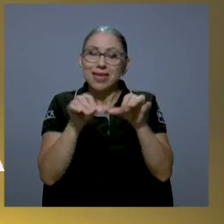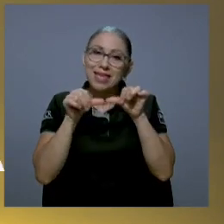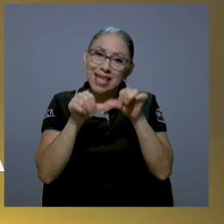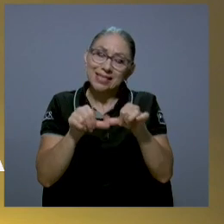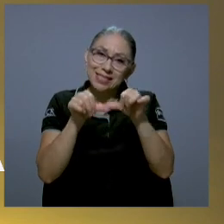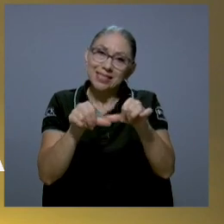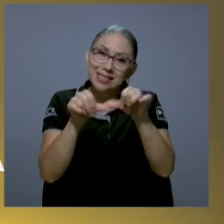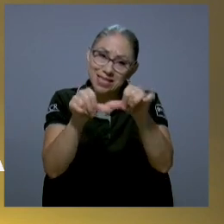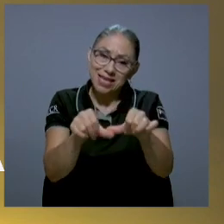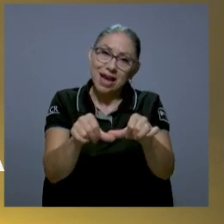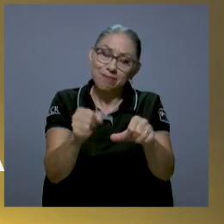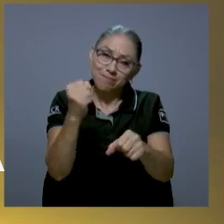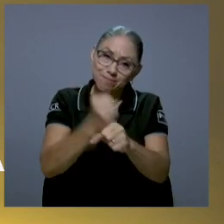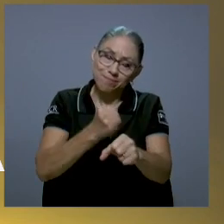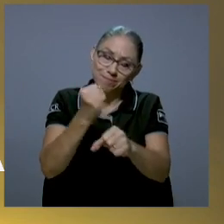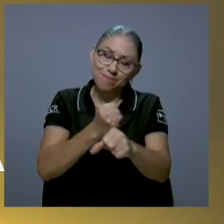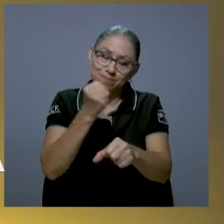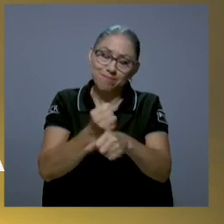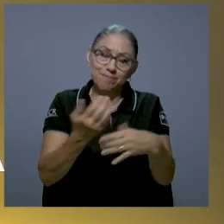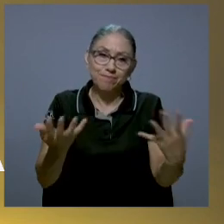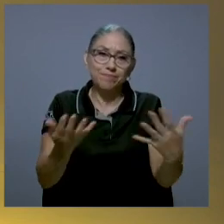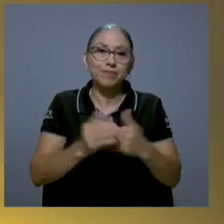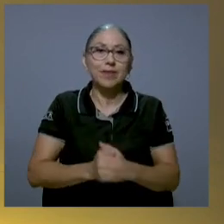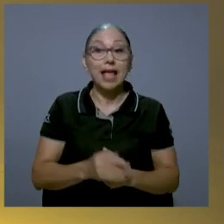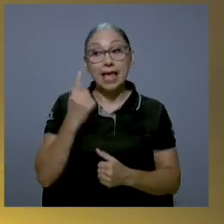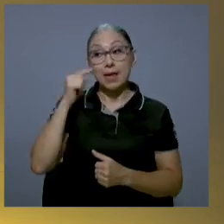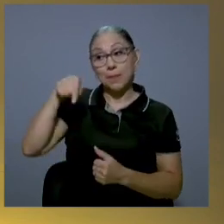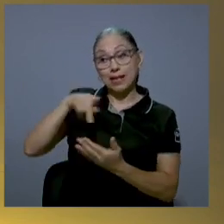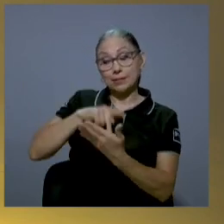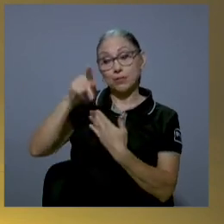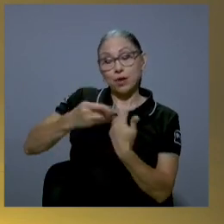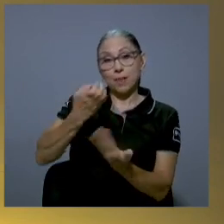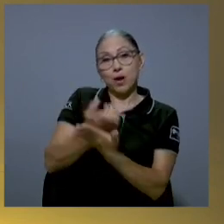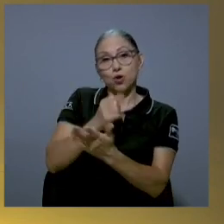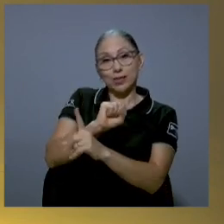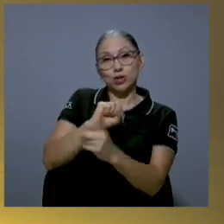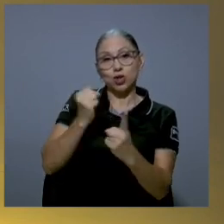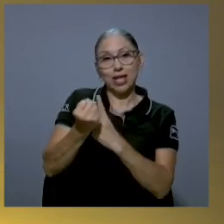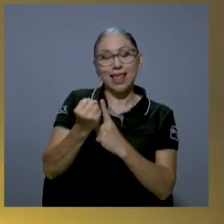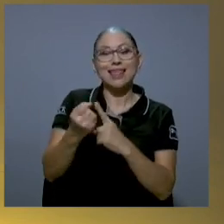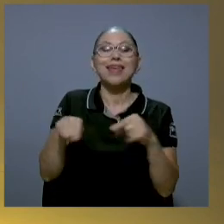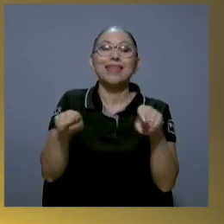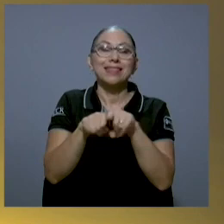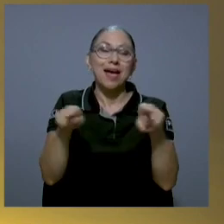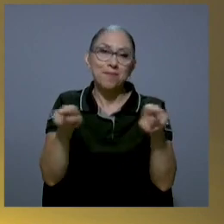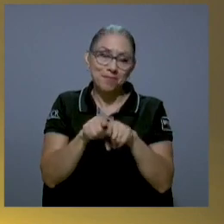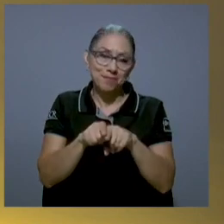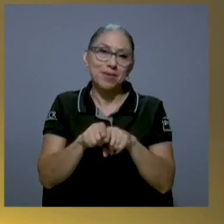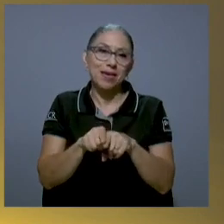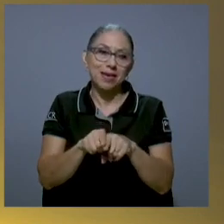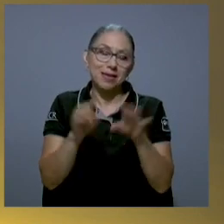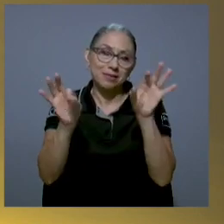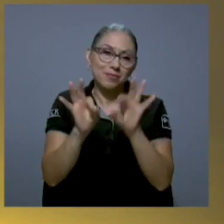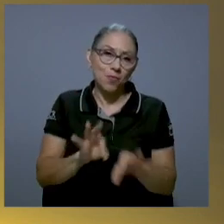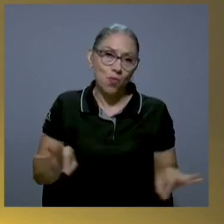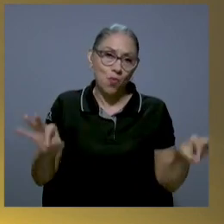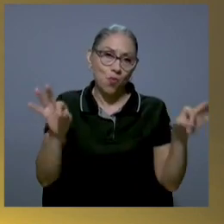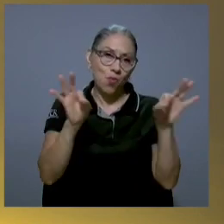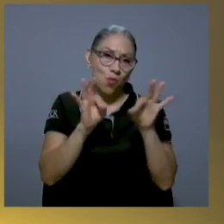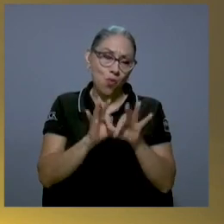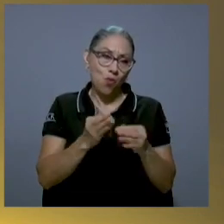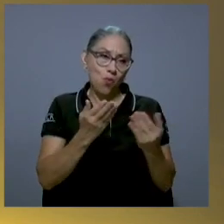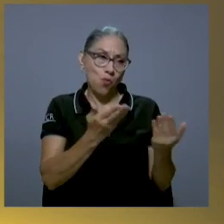aportando luces, y para economía y sociedad también es un activo importante.